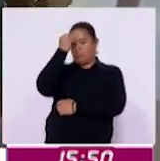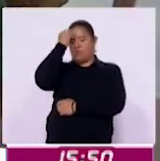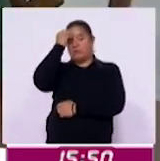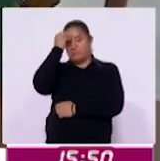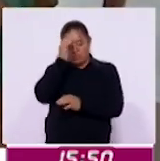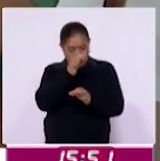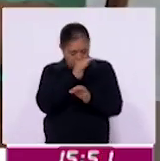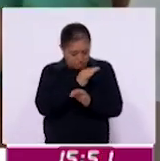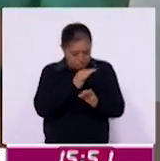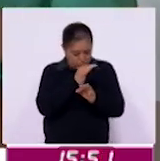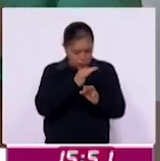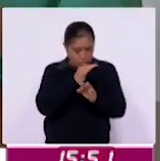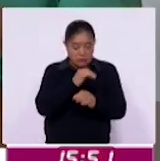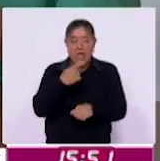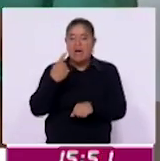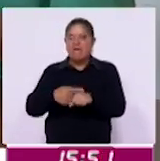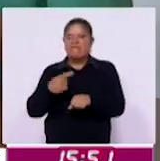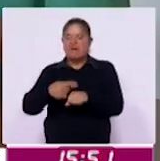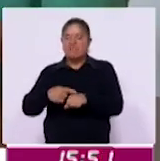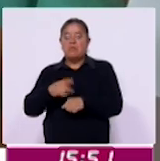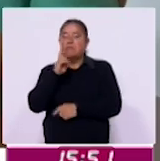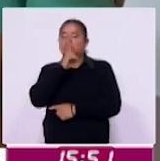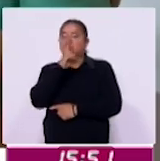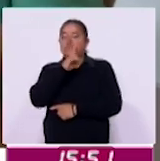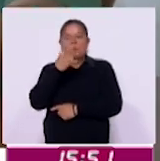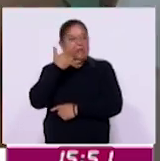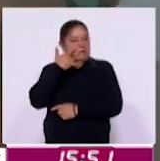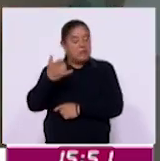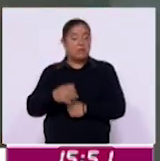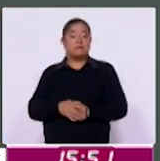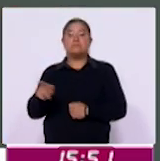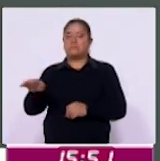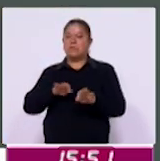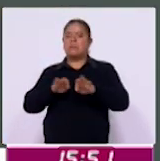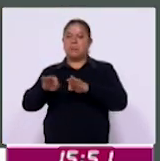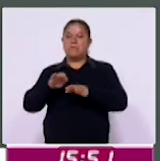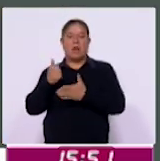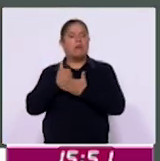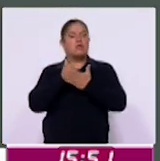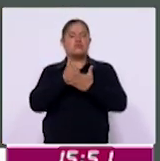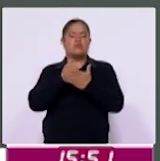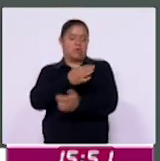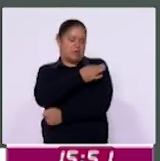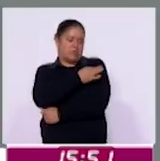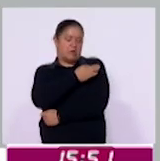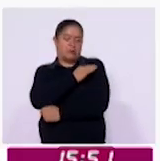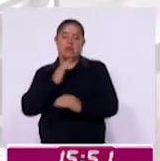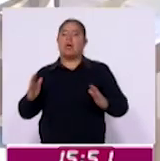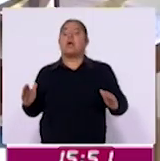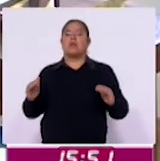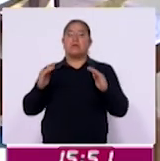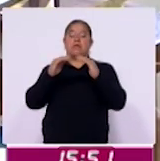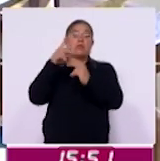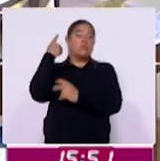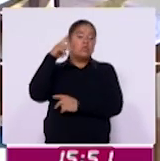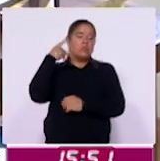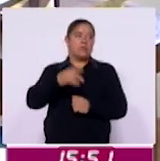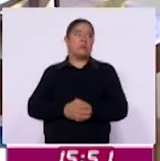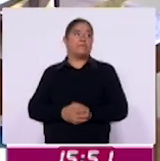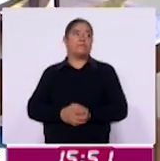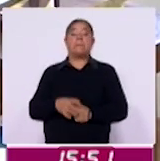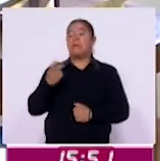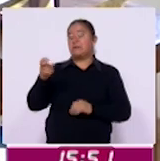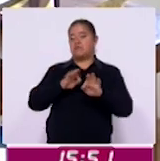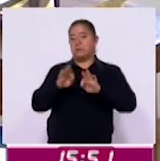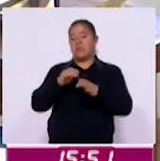enfermedades respiratorias raras. Además, ha trabajado de manera altruista en jornadas de vacunación en la Sierra Poblana. Estos trabajos llevaron a